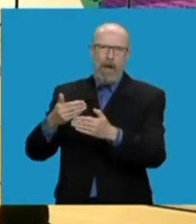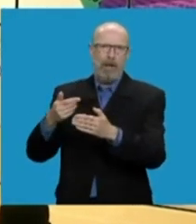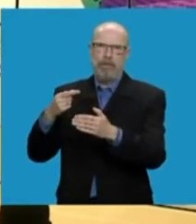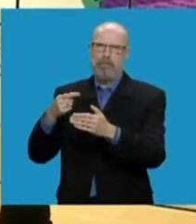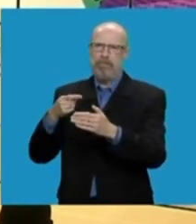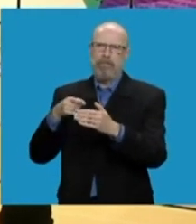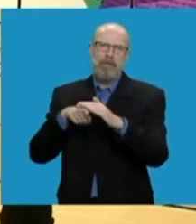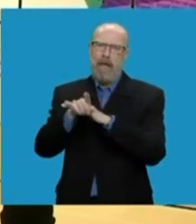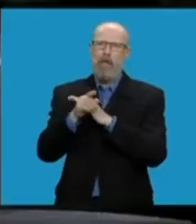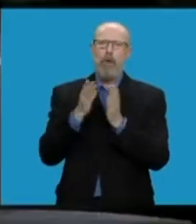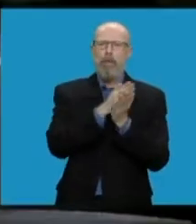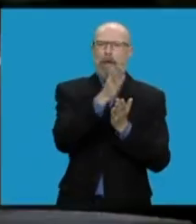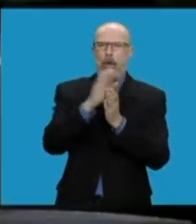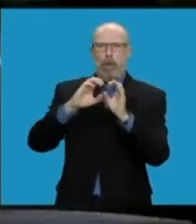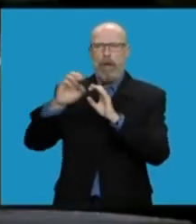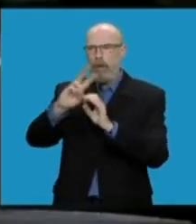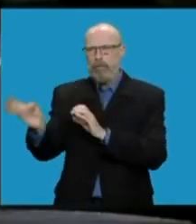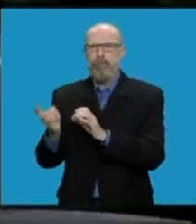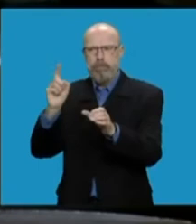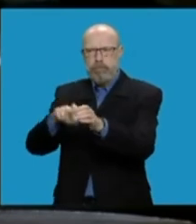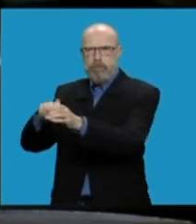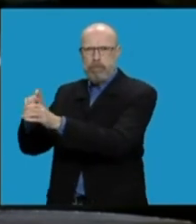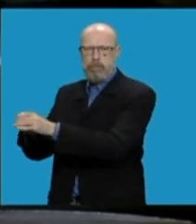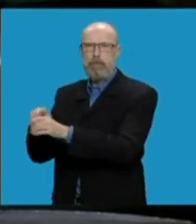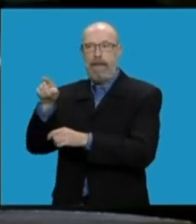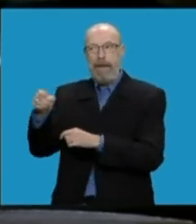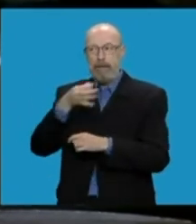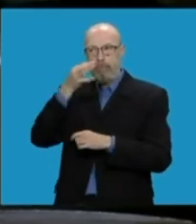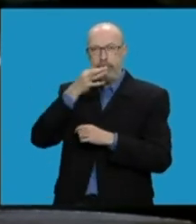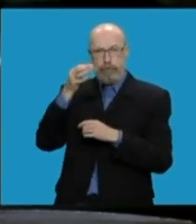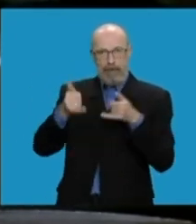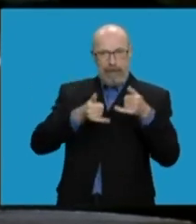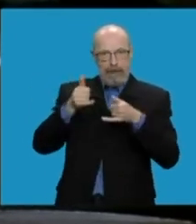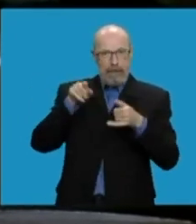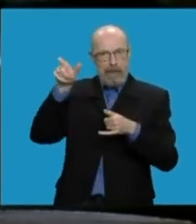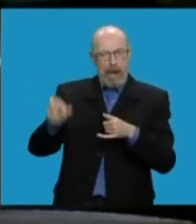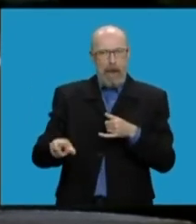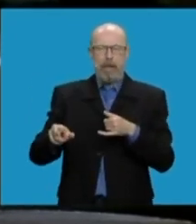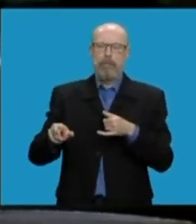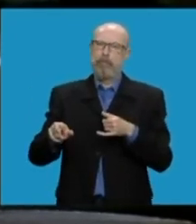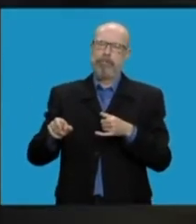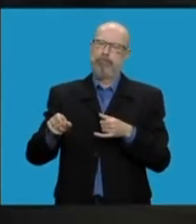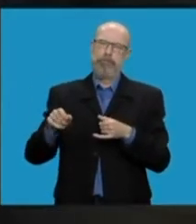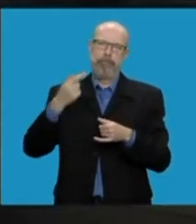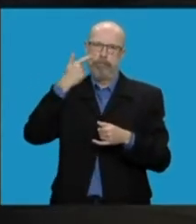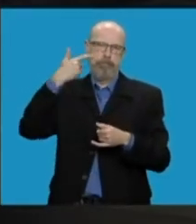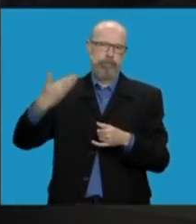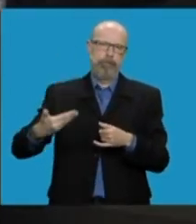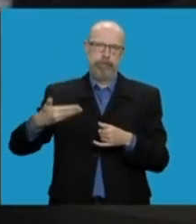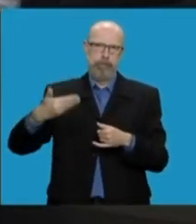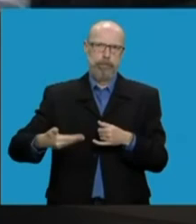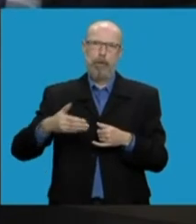los medios. Sus retransmisiones ciclistas han sentado, desde luego, cátedra por